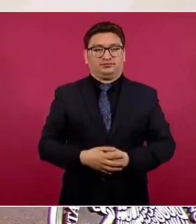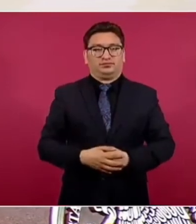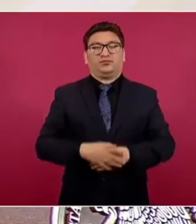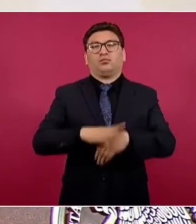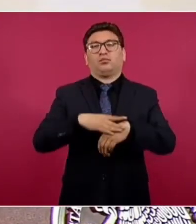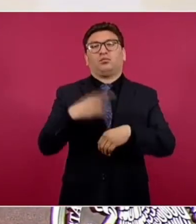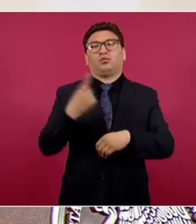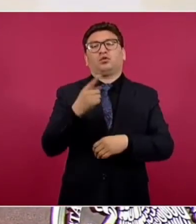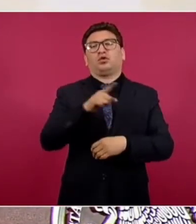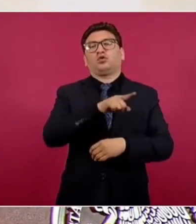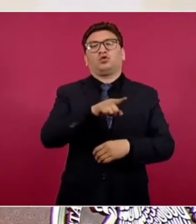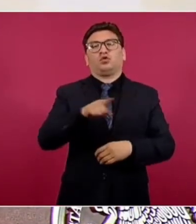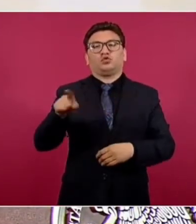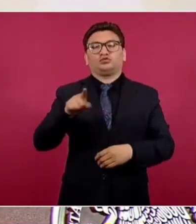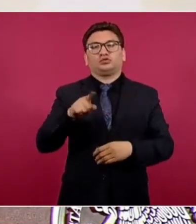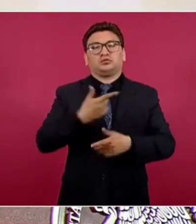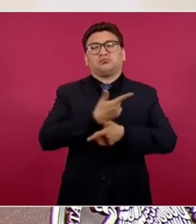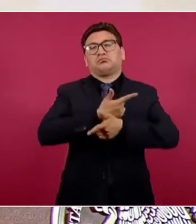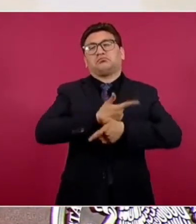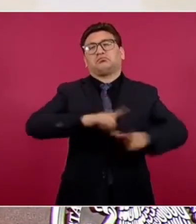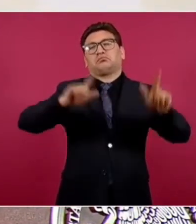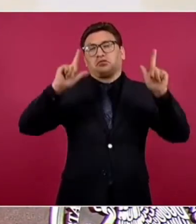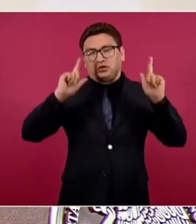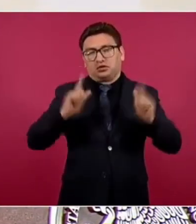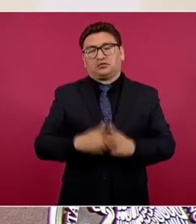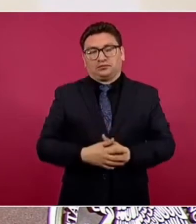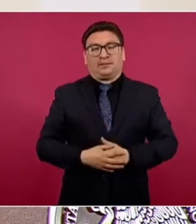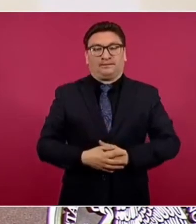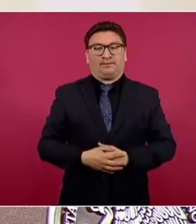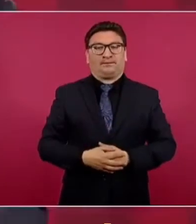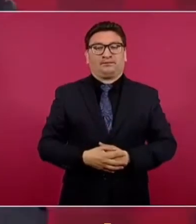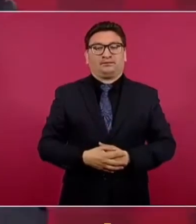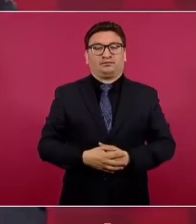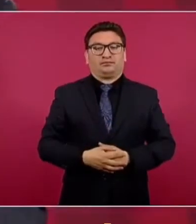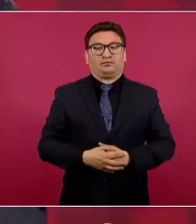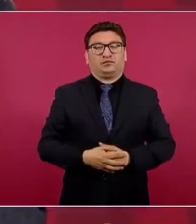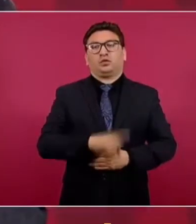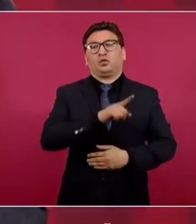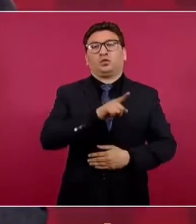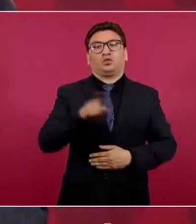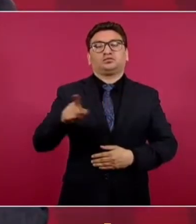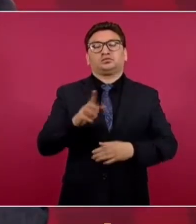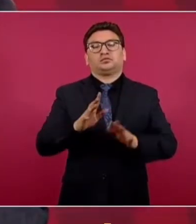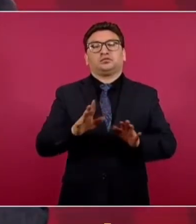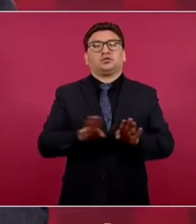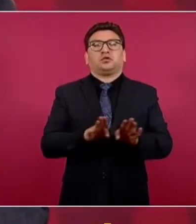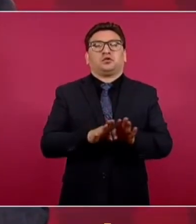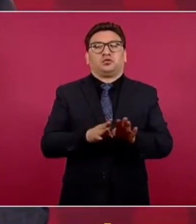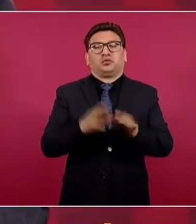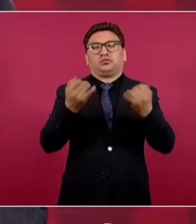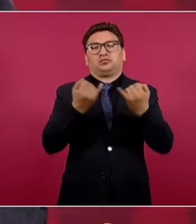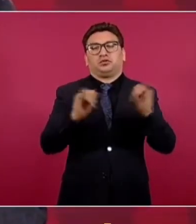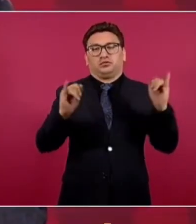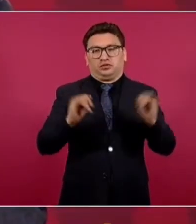ejercen a plenitud sus libertades y son verdaderamente independientes, la